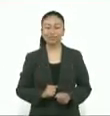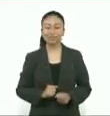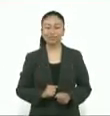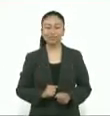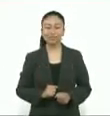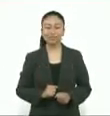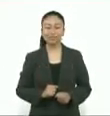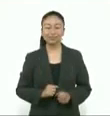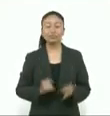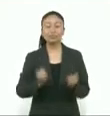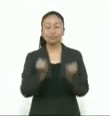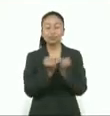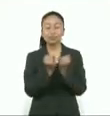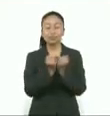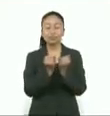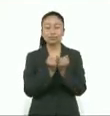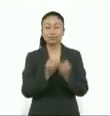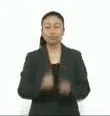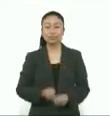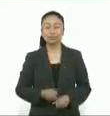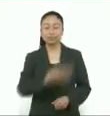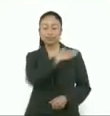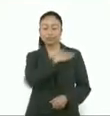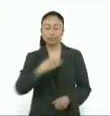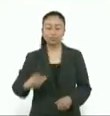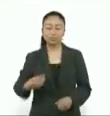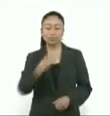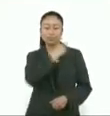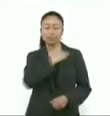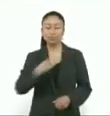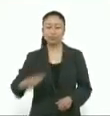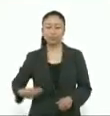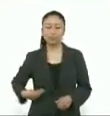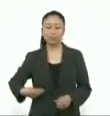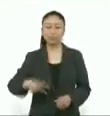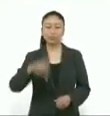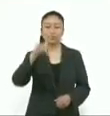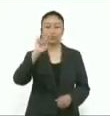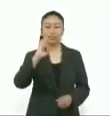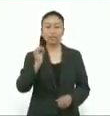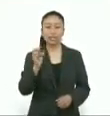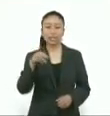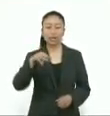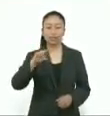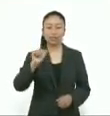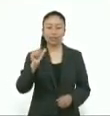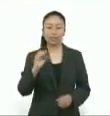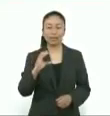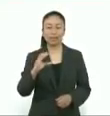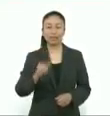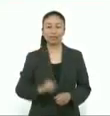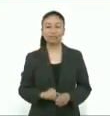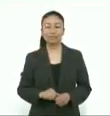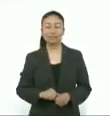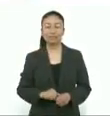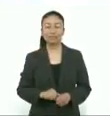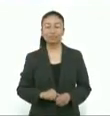también a la presidenta municipal de Tecámac, Mariela Gutiérrez Escalante,